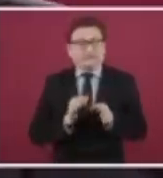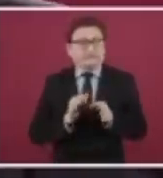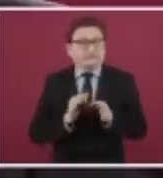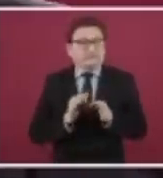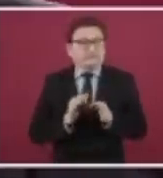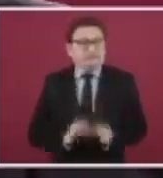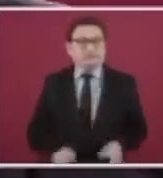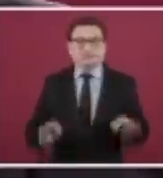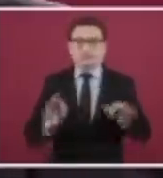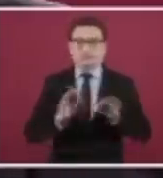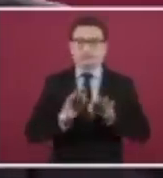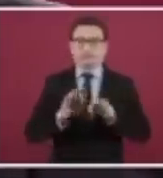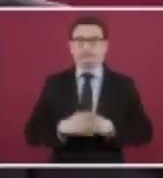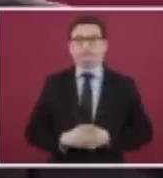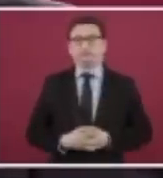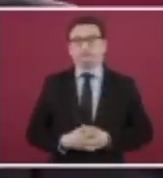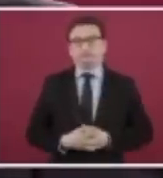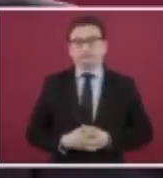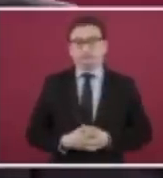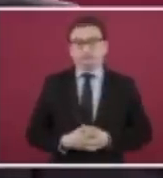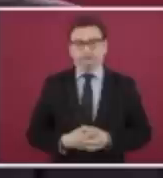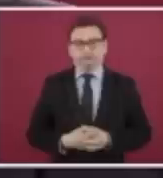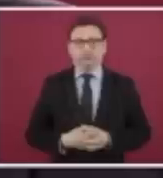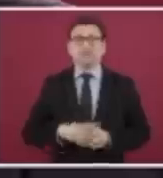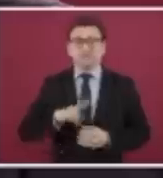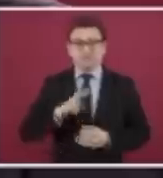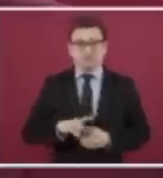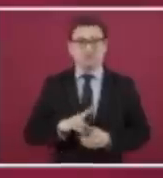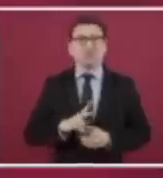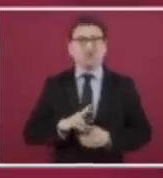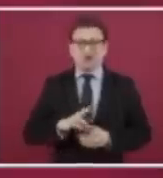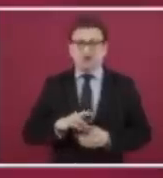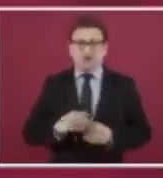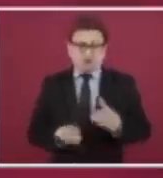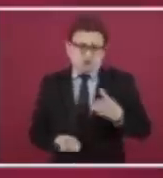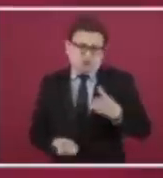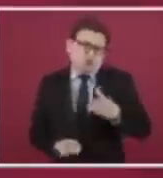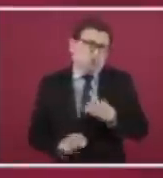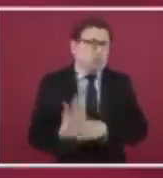importantísimo, toda una revolución.